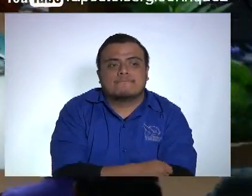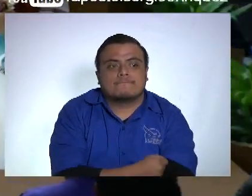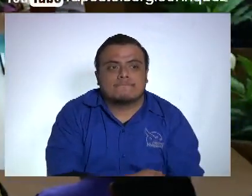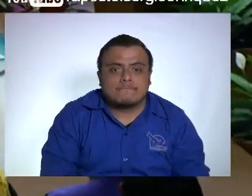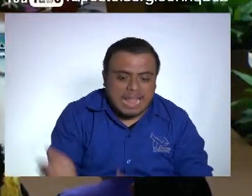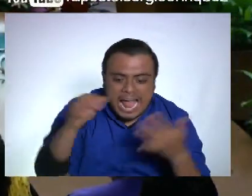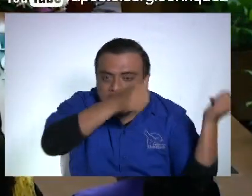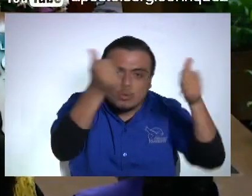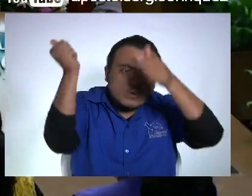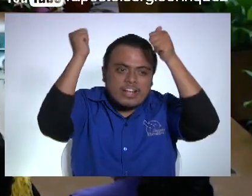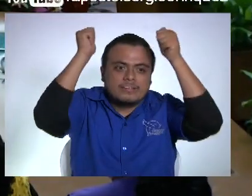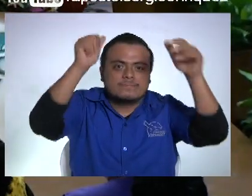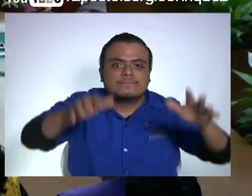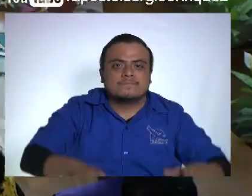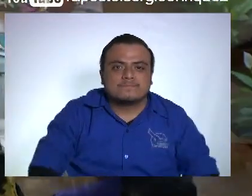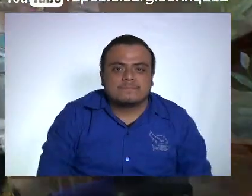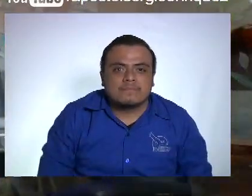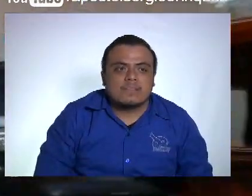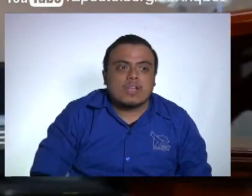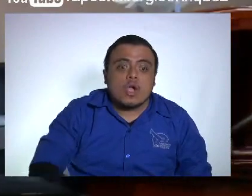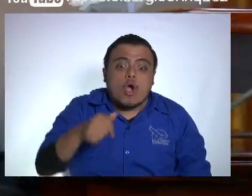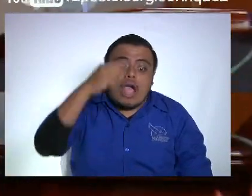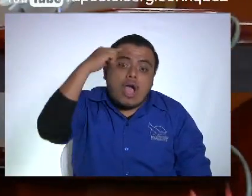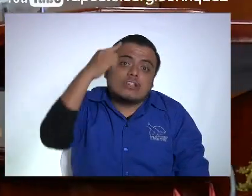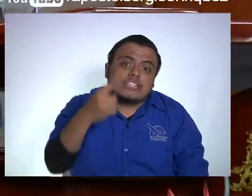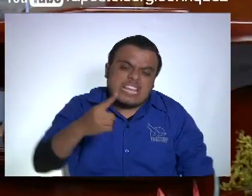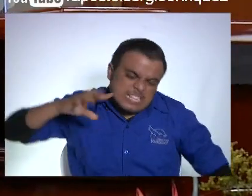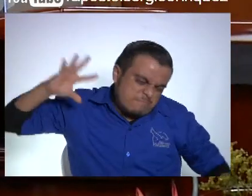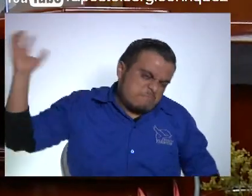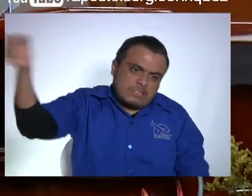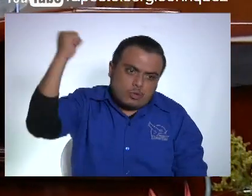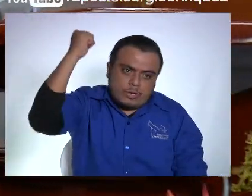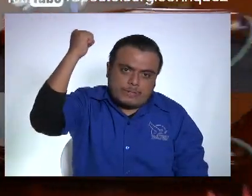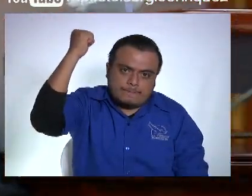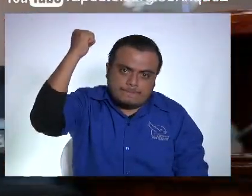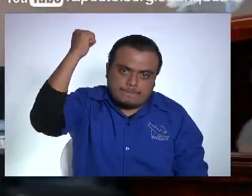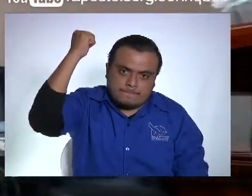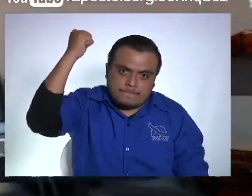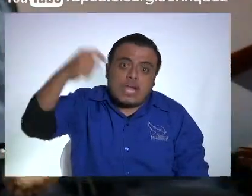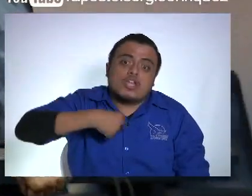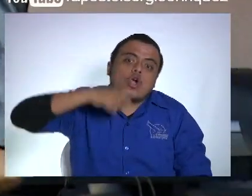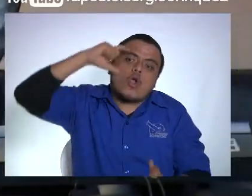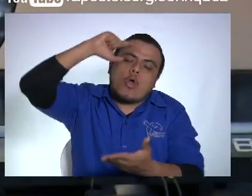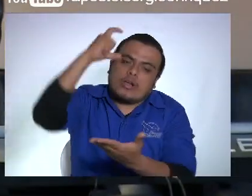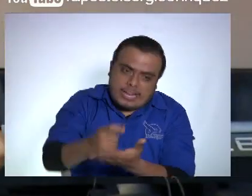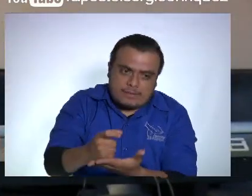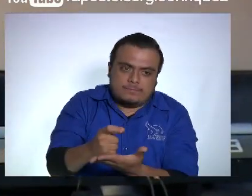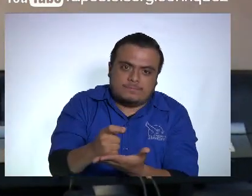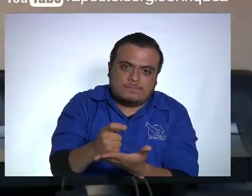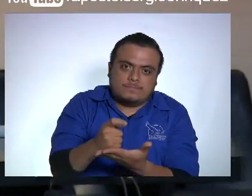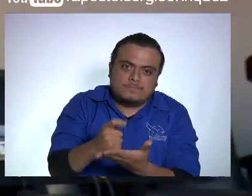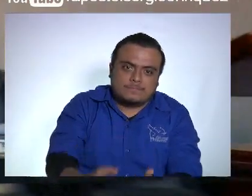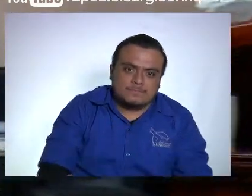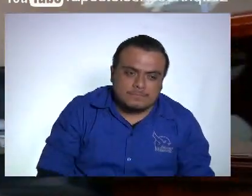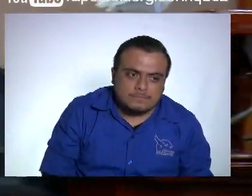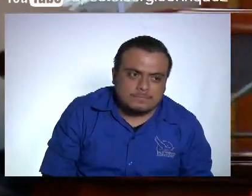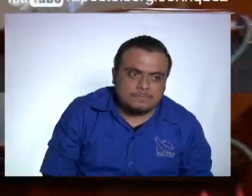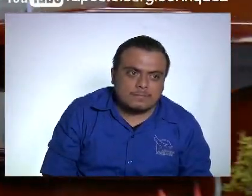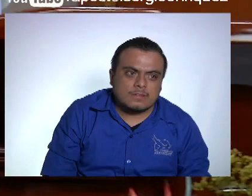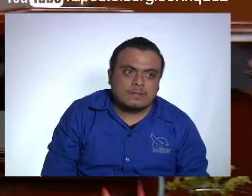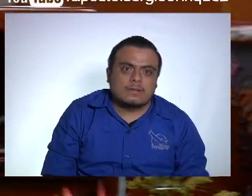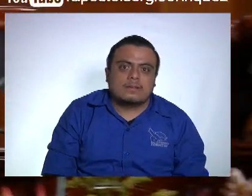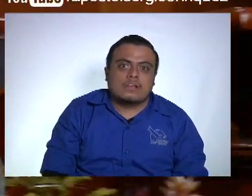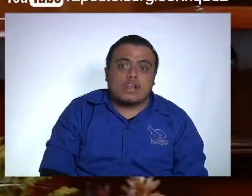Aleluya, hermano. Hoy es un día de victoria. Yo lo creo en el nombre de Jesús. Lo dijeron